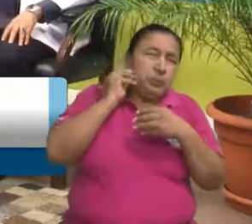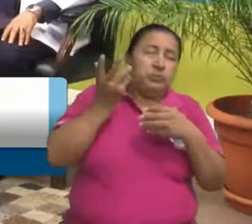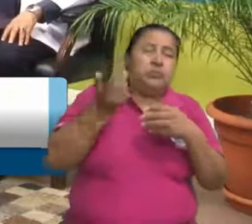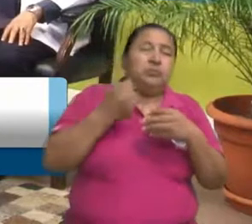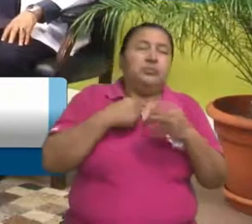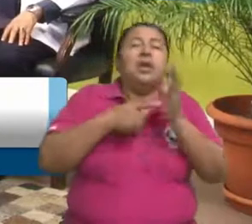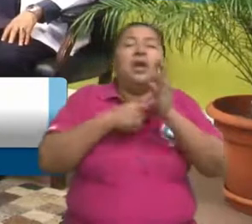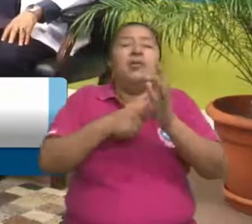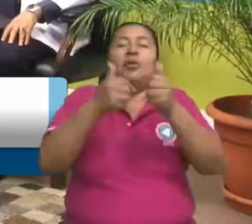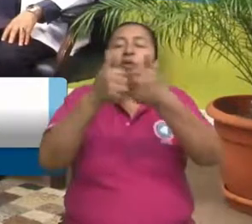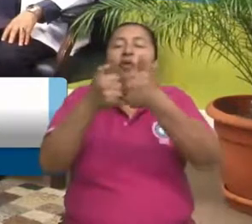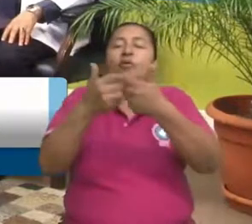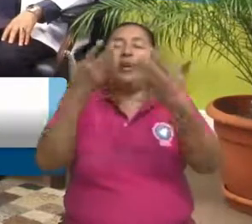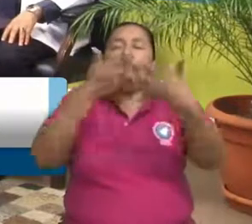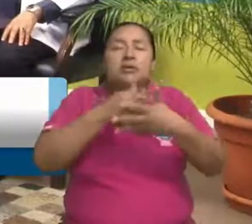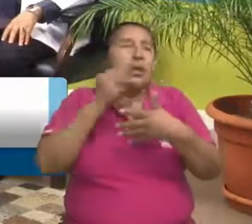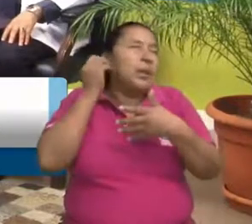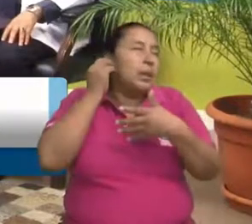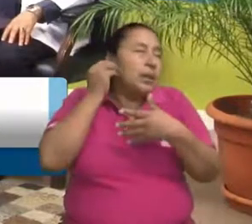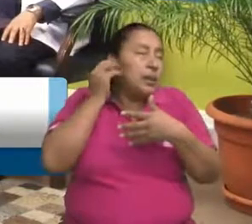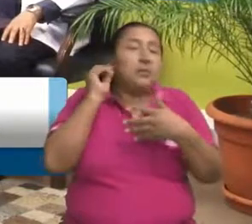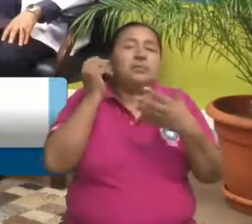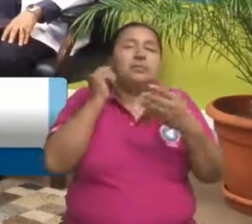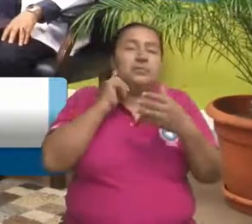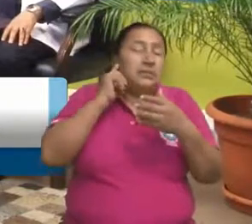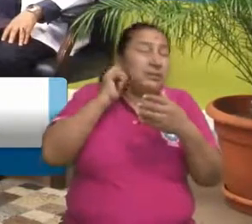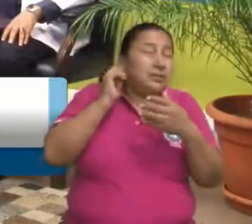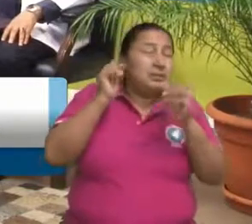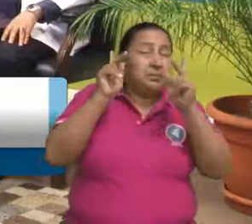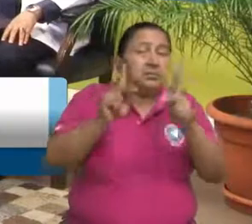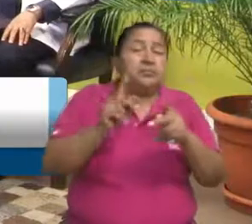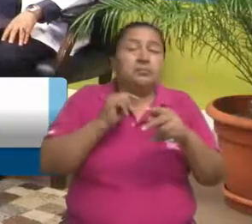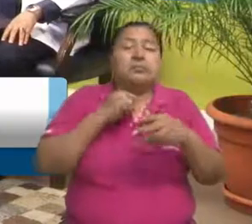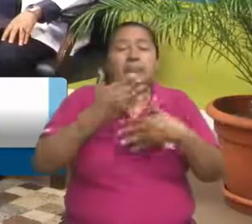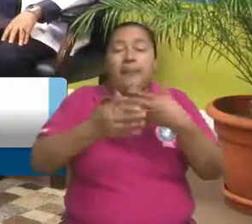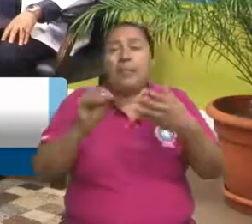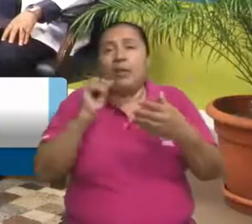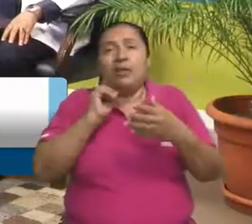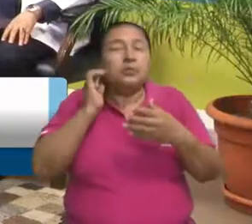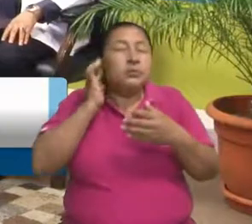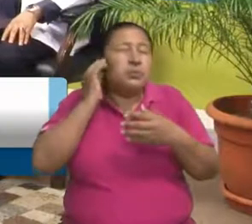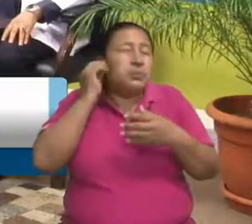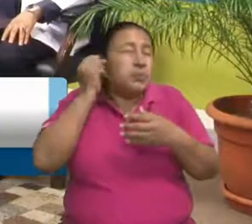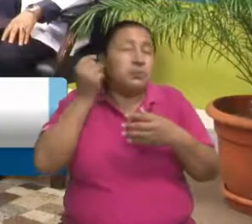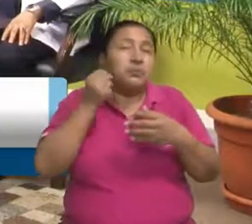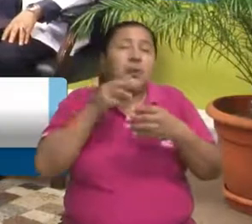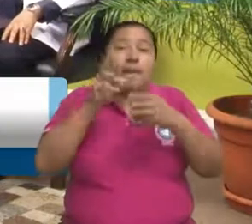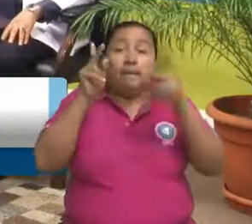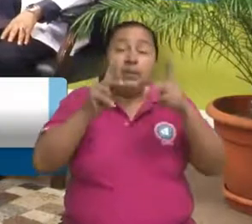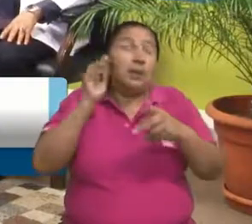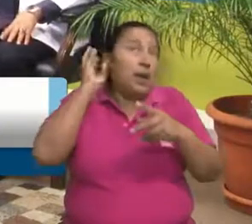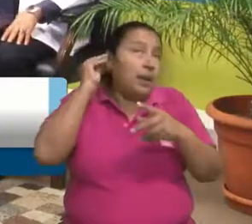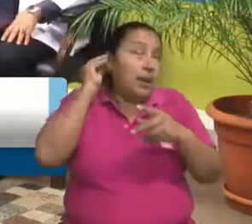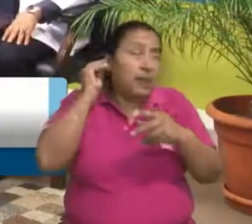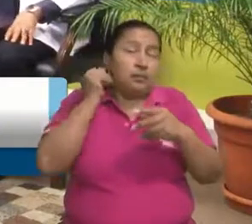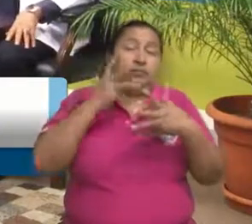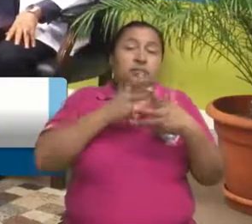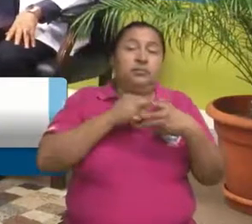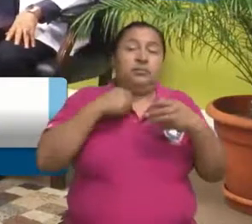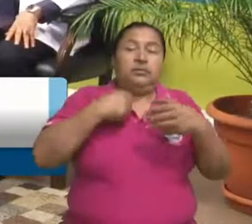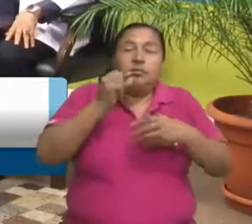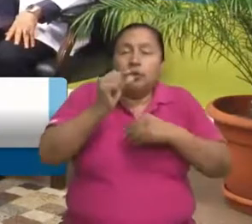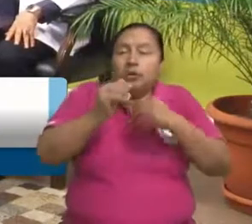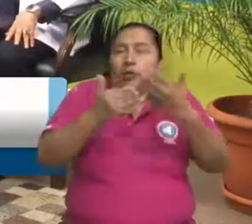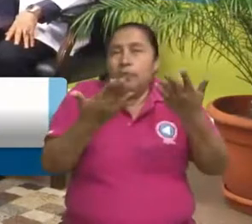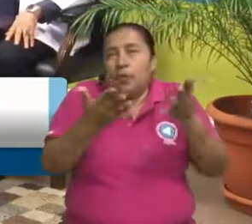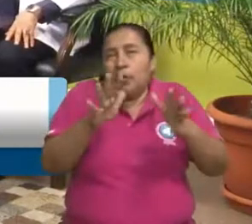novios y las novias que hablan en la noche. Sí, entonces, este, o un susurro que te hagan, ¿verdad?, al oído, pues, te da un poquito de,